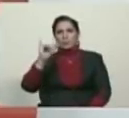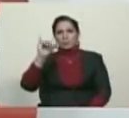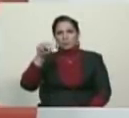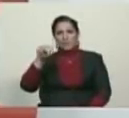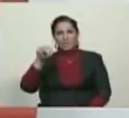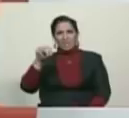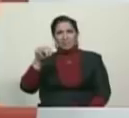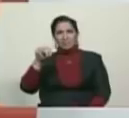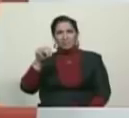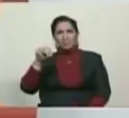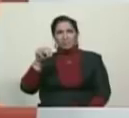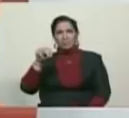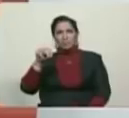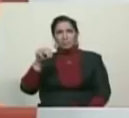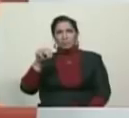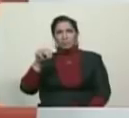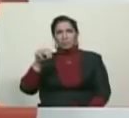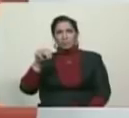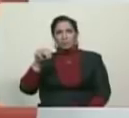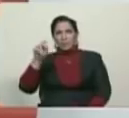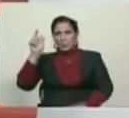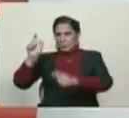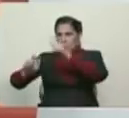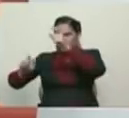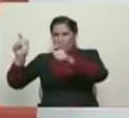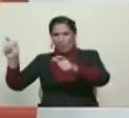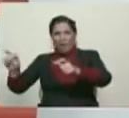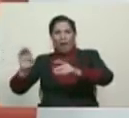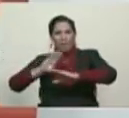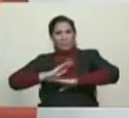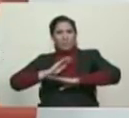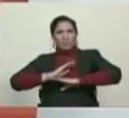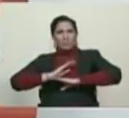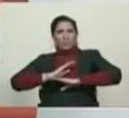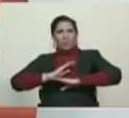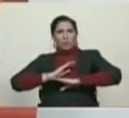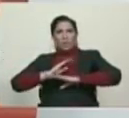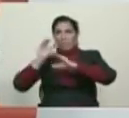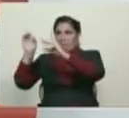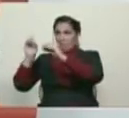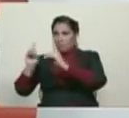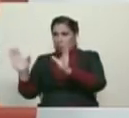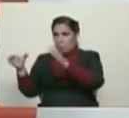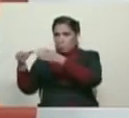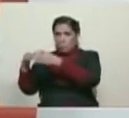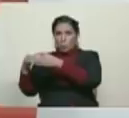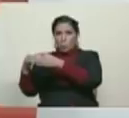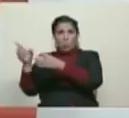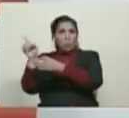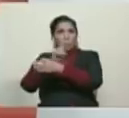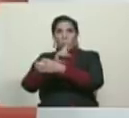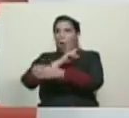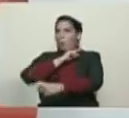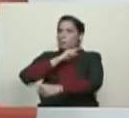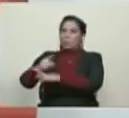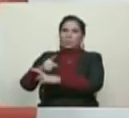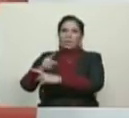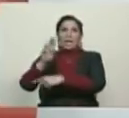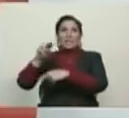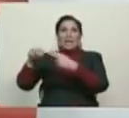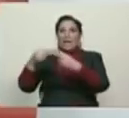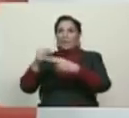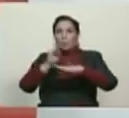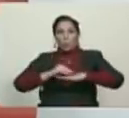manera personal, tomaron una decisión sin haber sido autorizada, ni siquiera